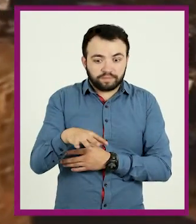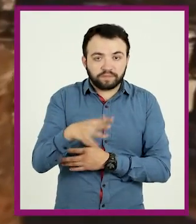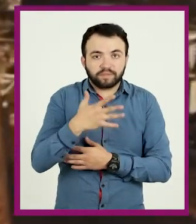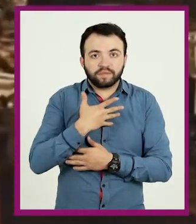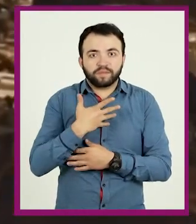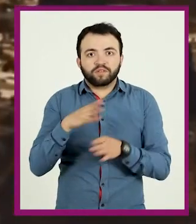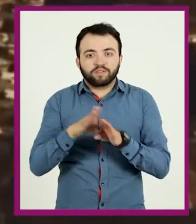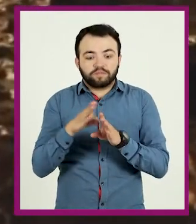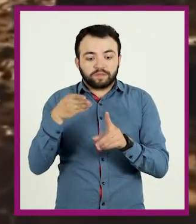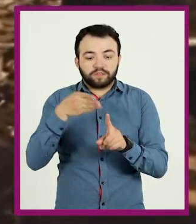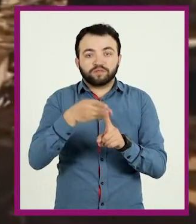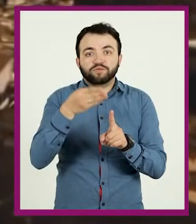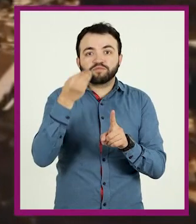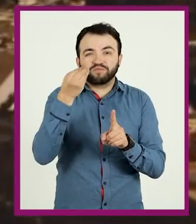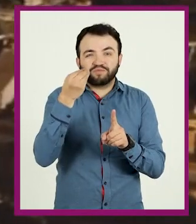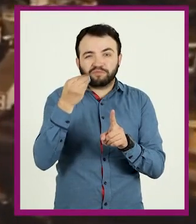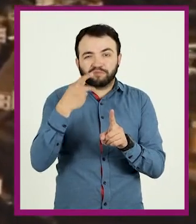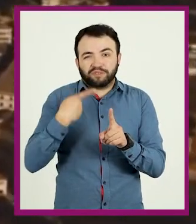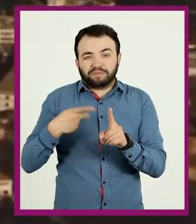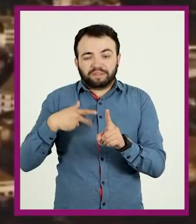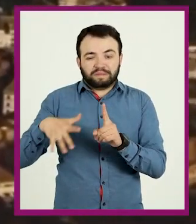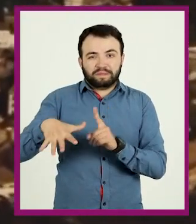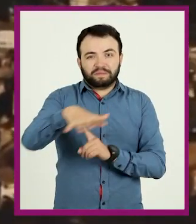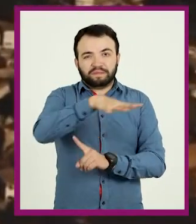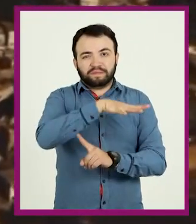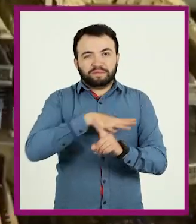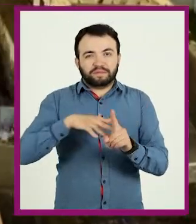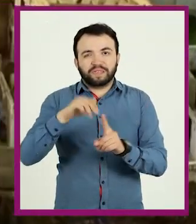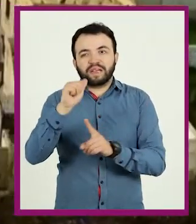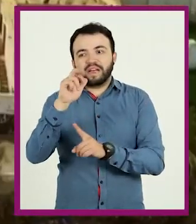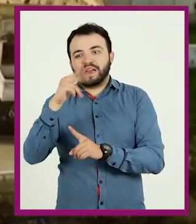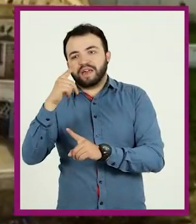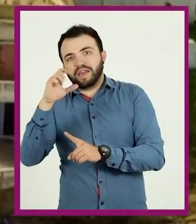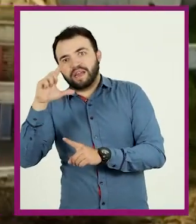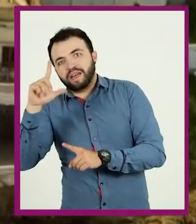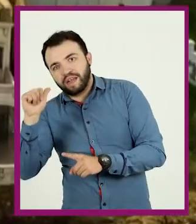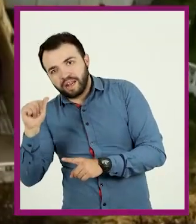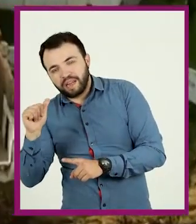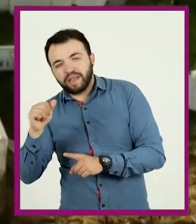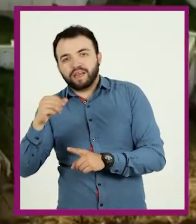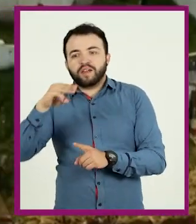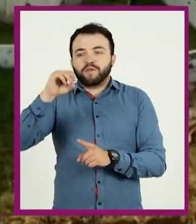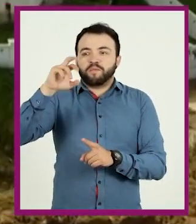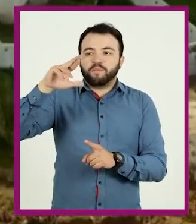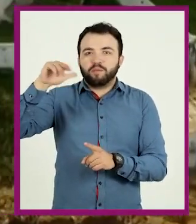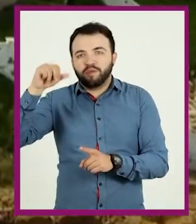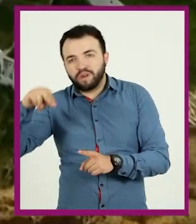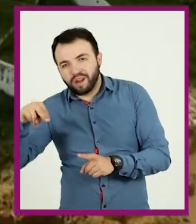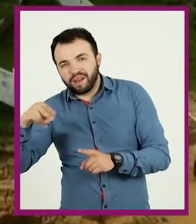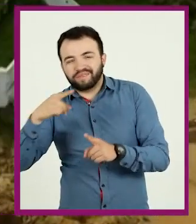la mayoría de su gente, en ciudades como Argel, Orán, Constantina y Timgad.